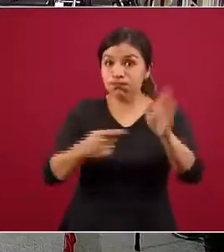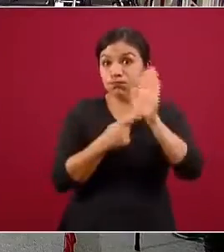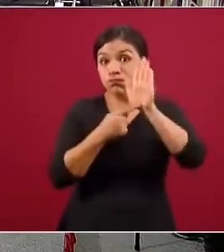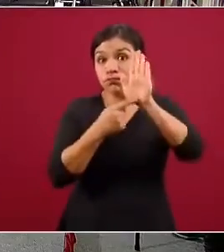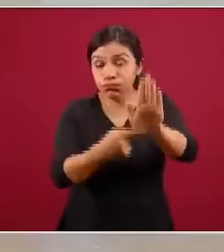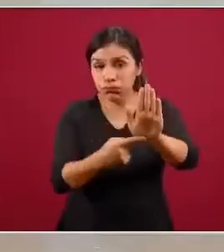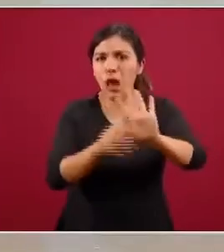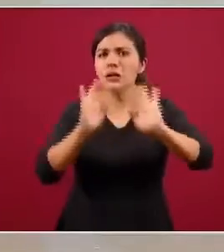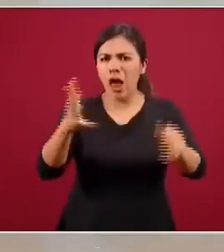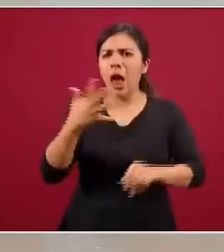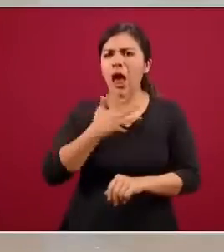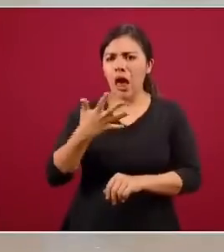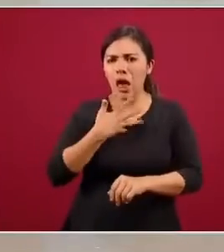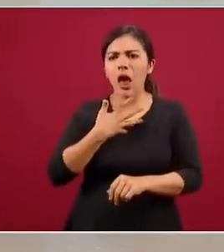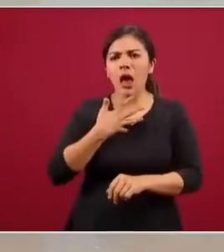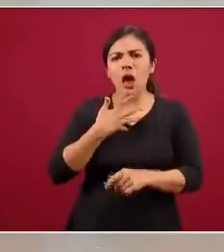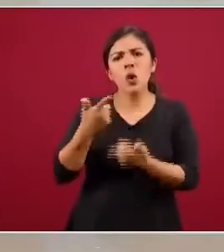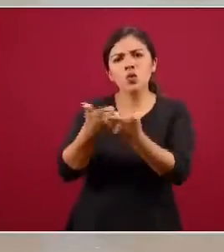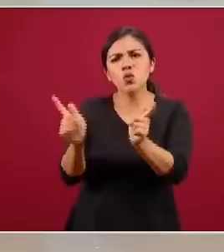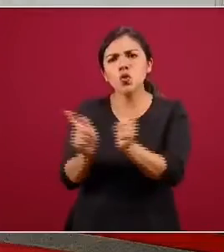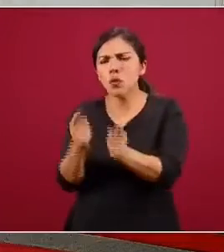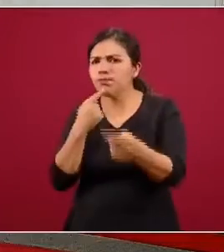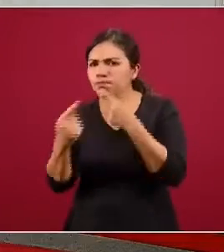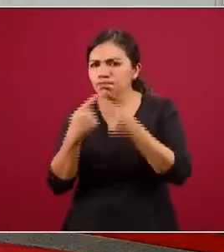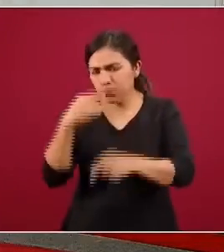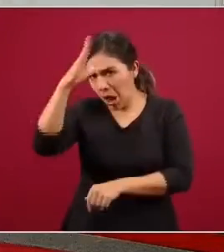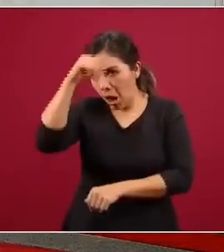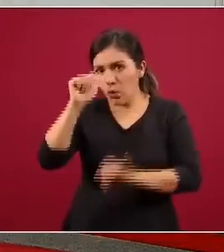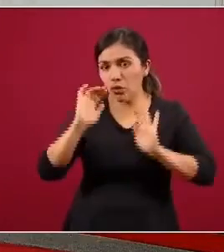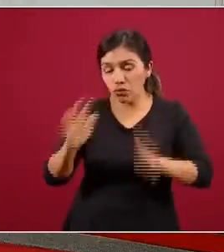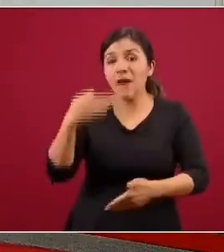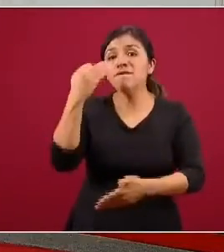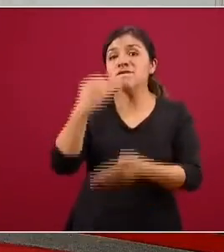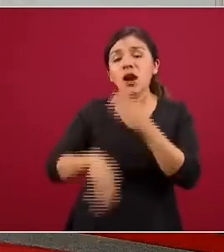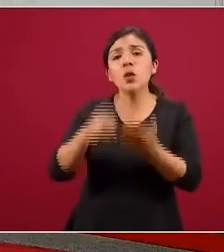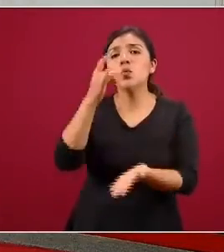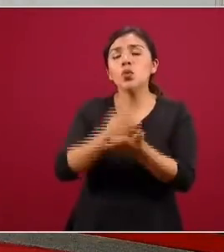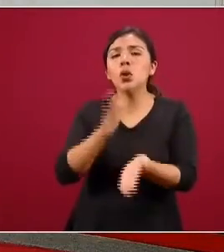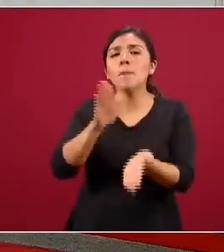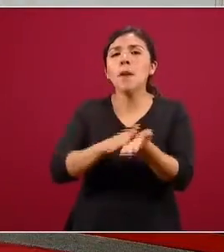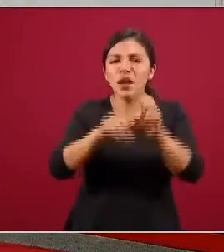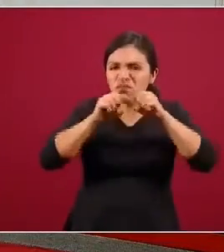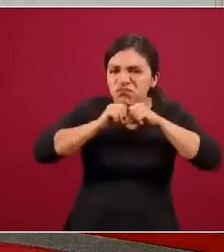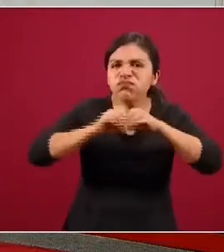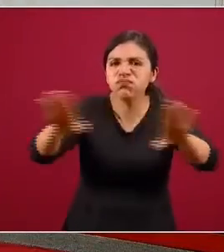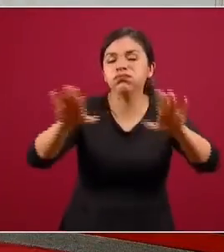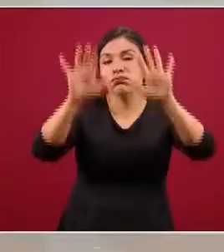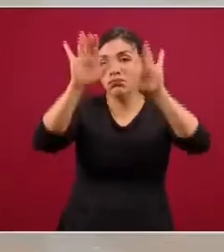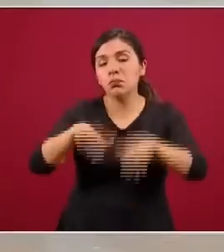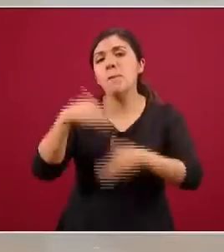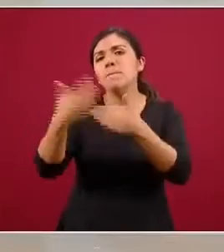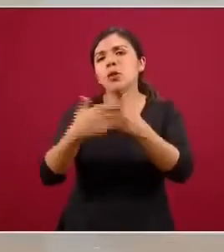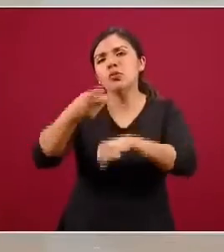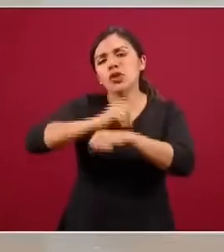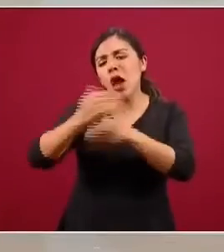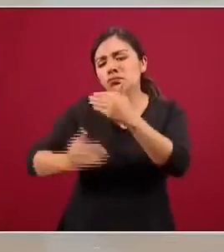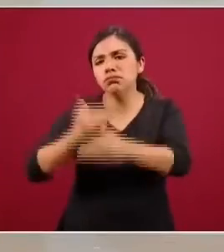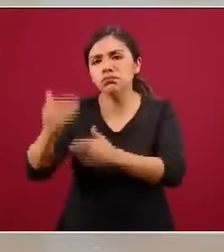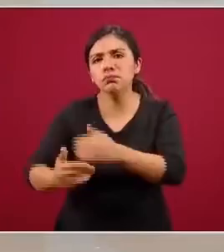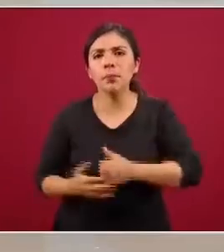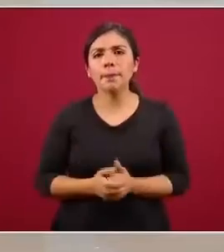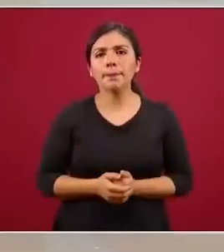posicionamiento, ya quedó, digamos, en los comités consensuado, solamente falta que salga el documento, esto será en los próximos